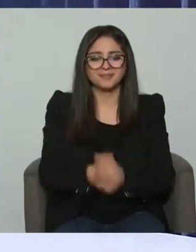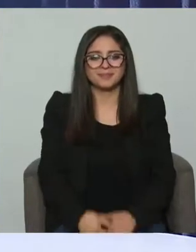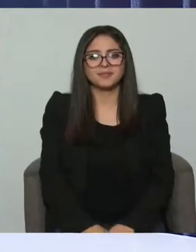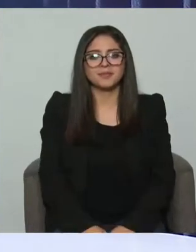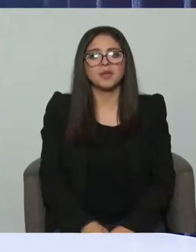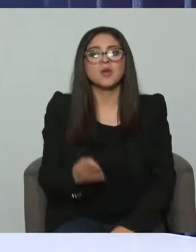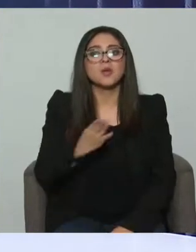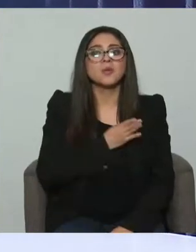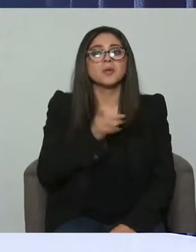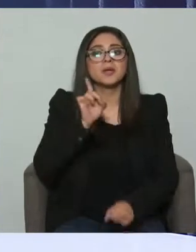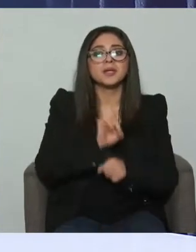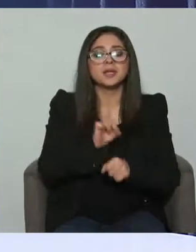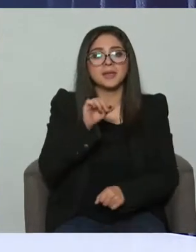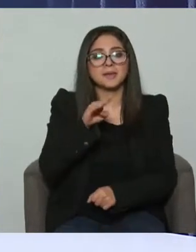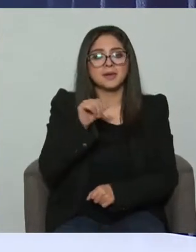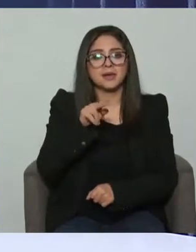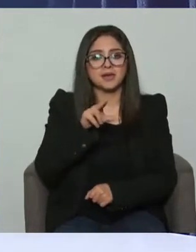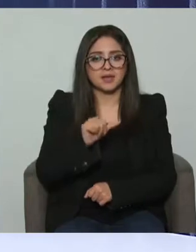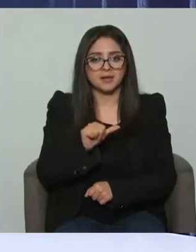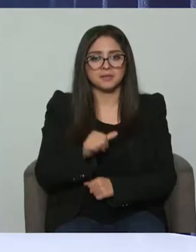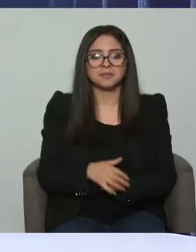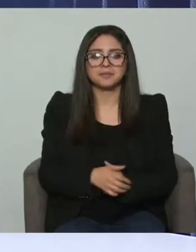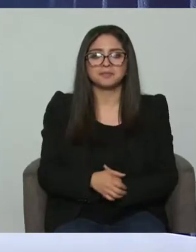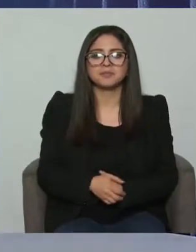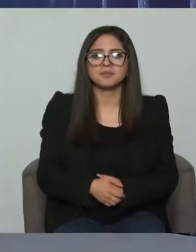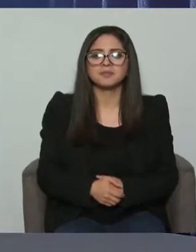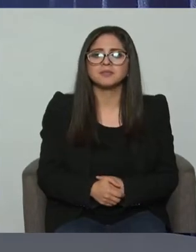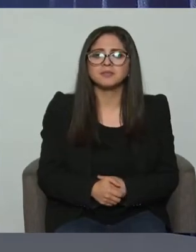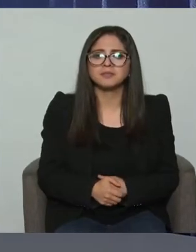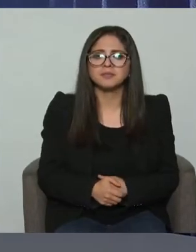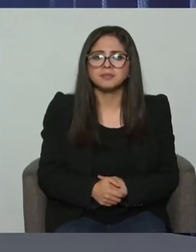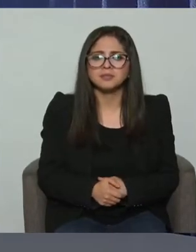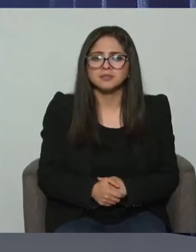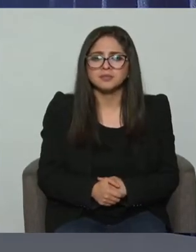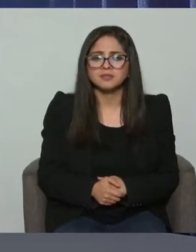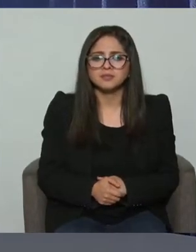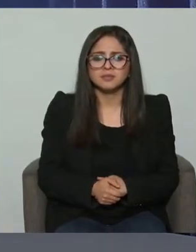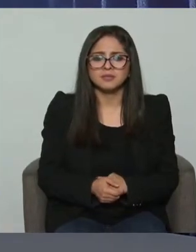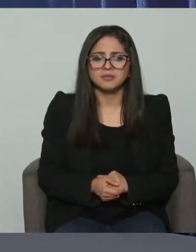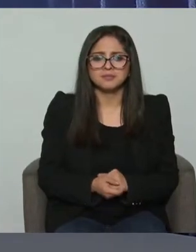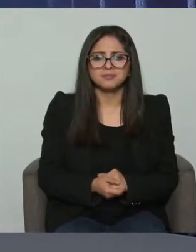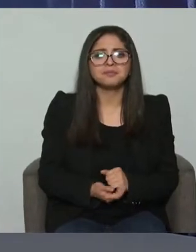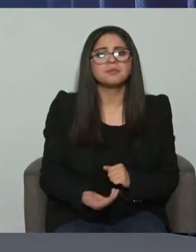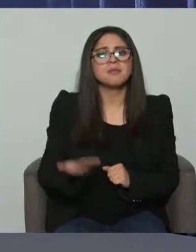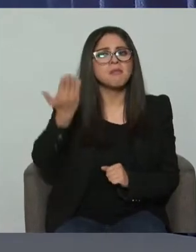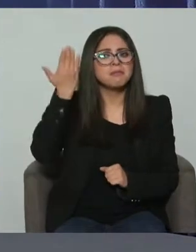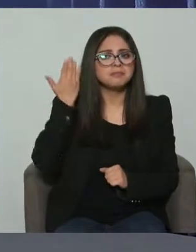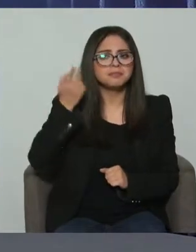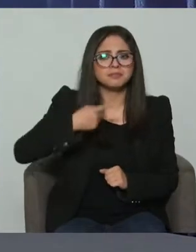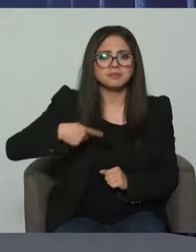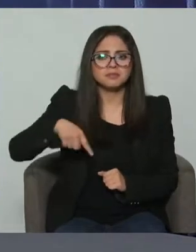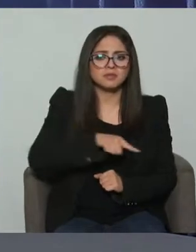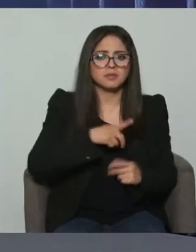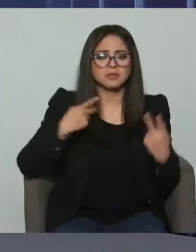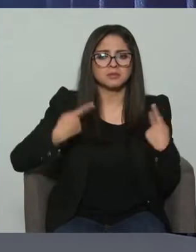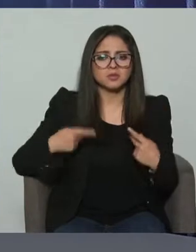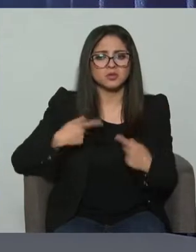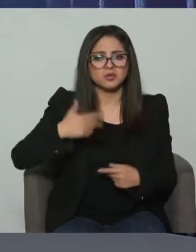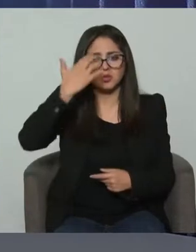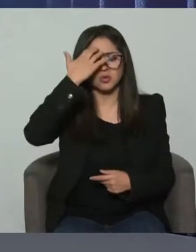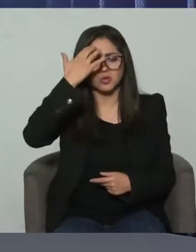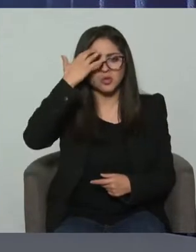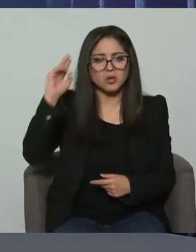días. Bueno, pues a ver, desde hace años te conocemos, quienes te conocemos en la Universidad Nacional y quienes te